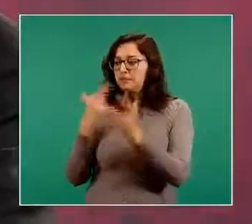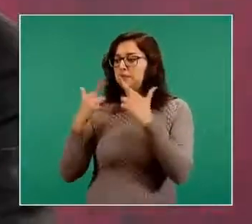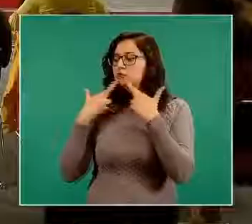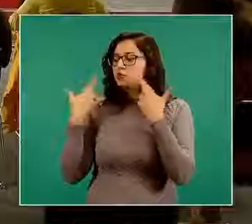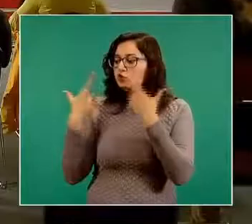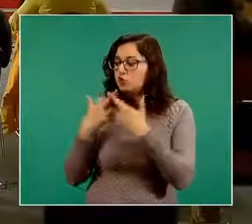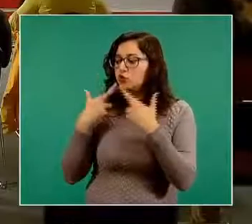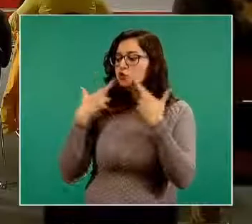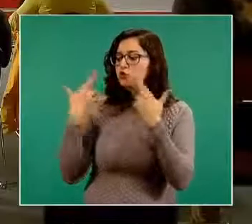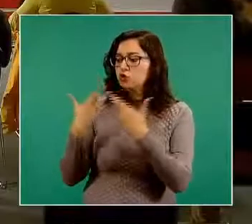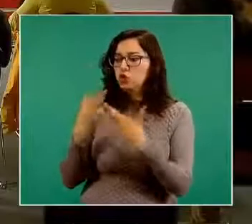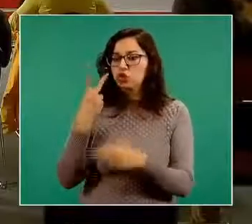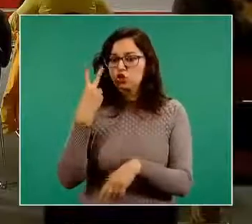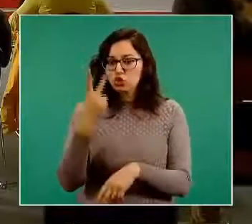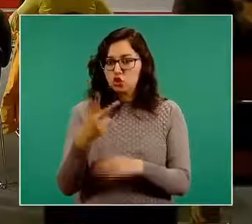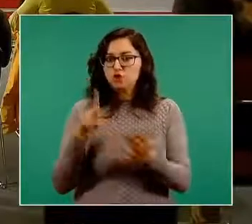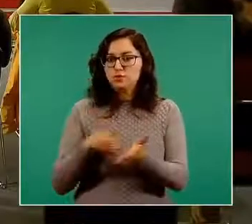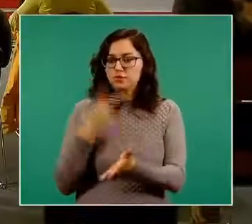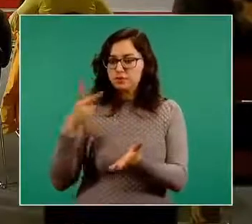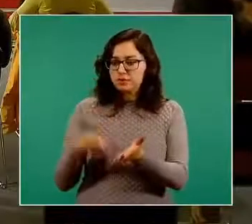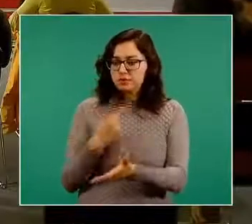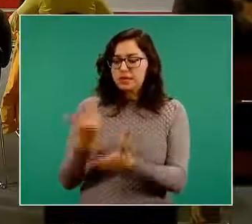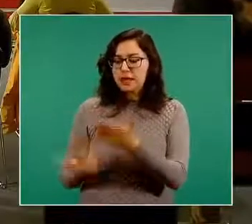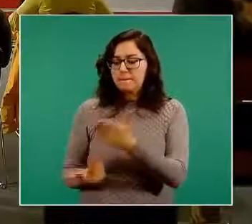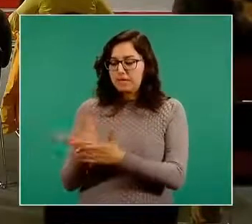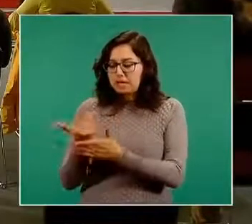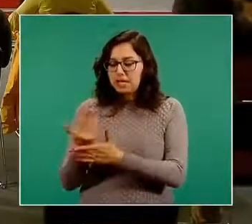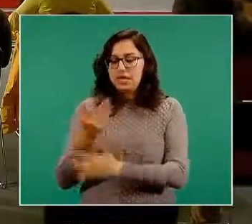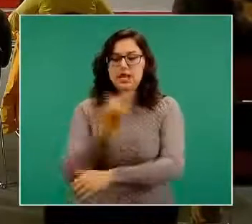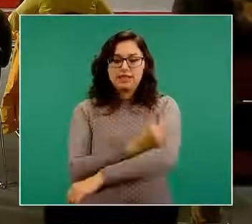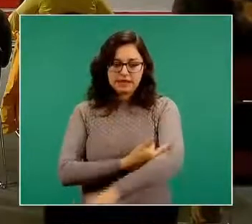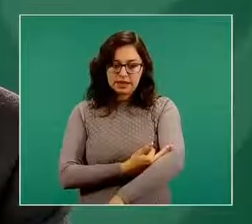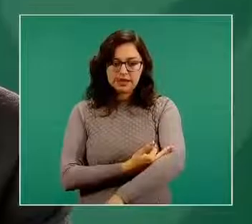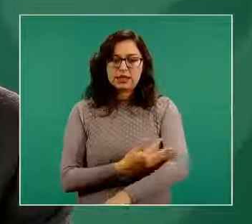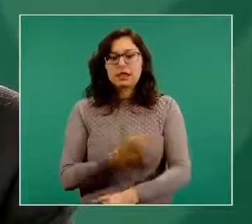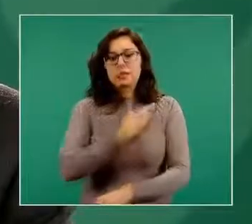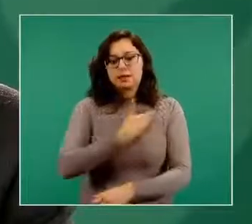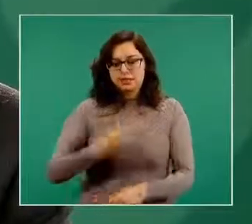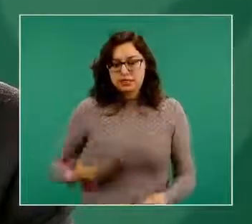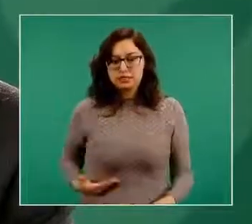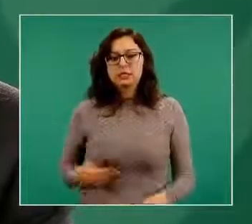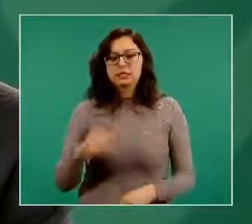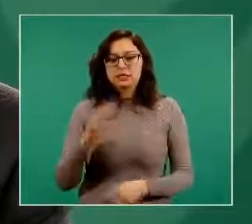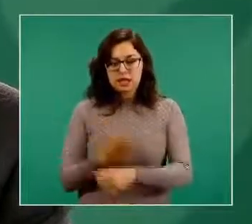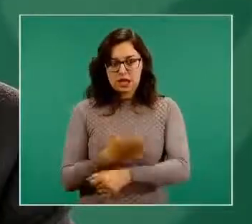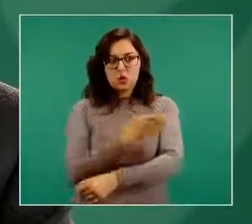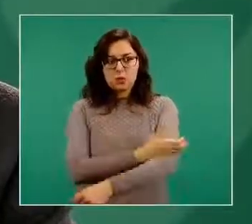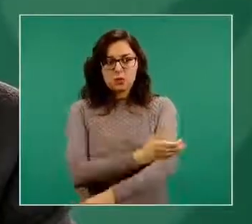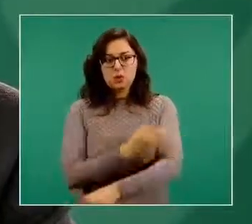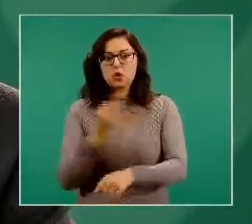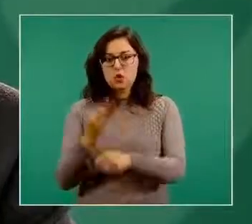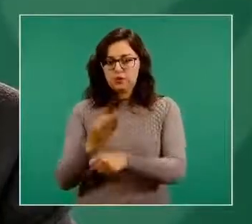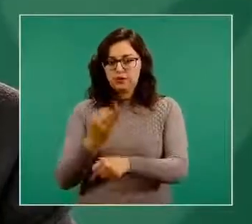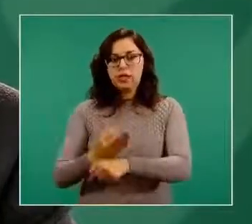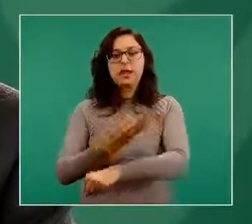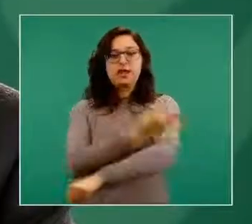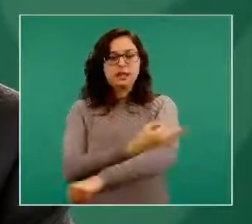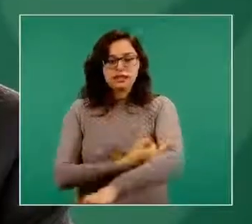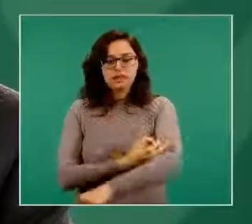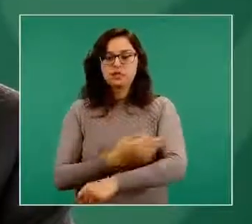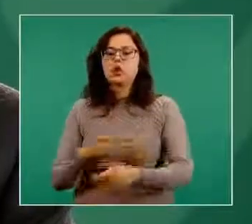En ambas nos acompañó el presidente, en la mañana algunos minutos, ahorita en la tarde es la que él directamente había